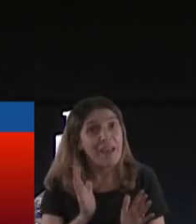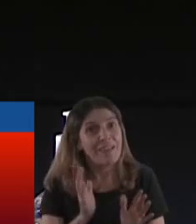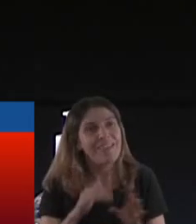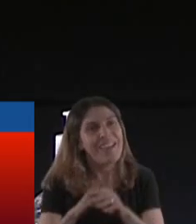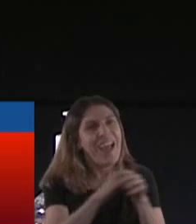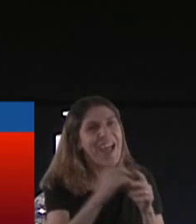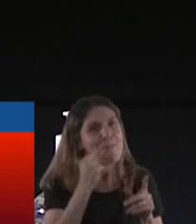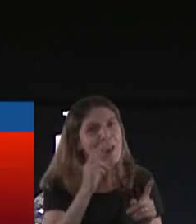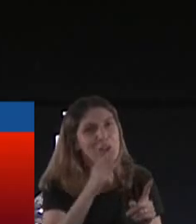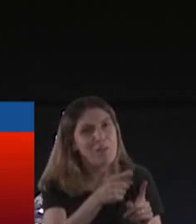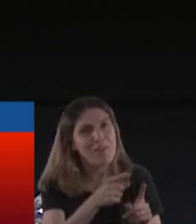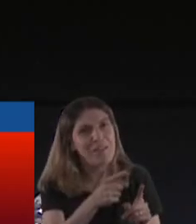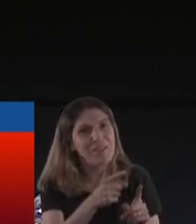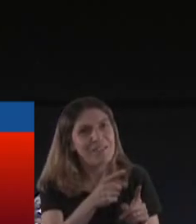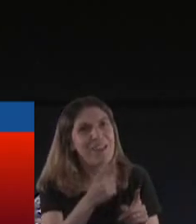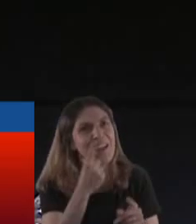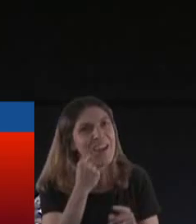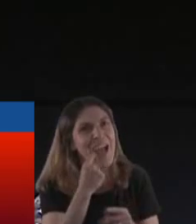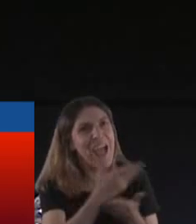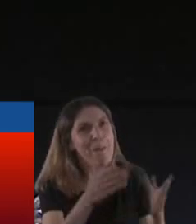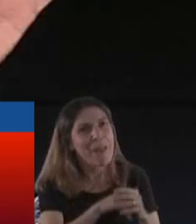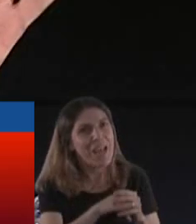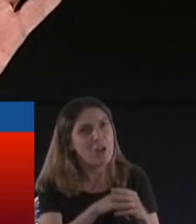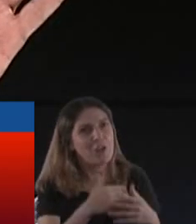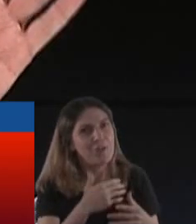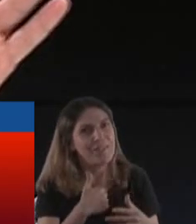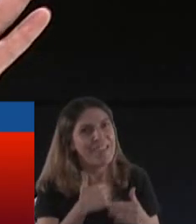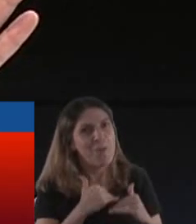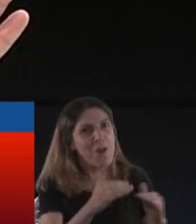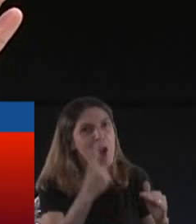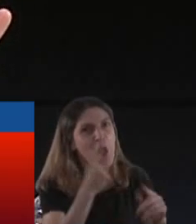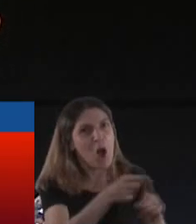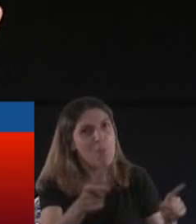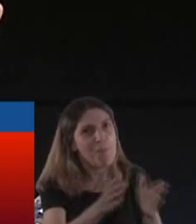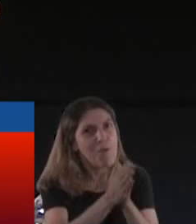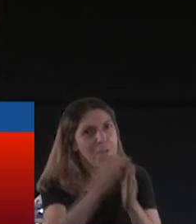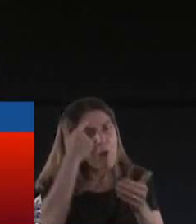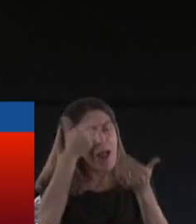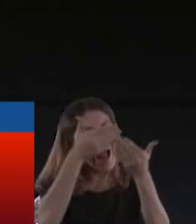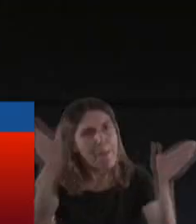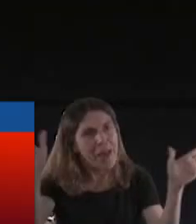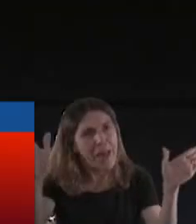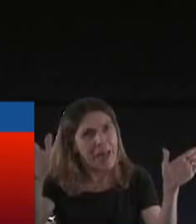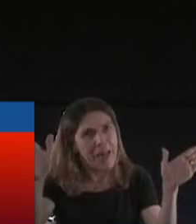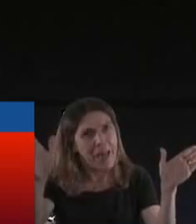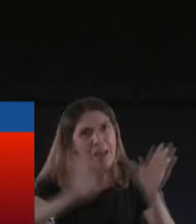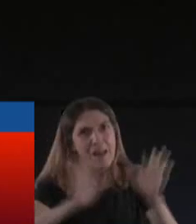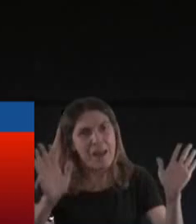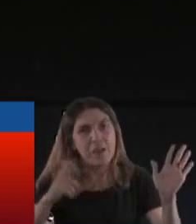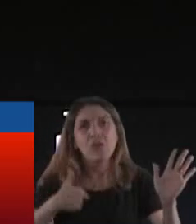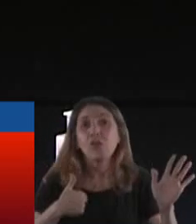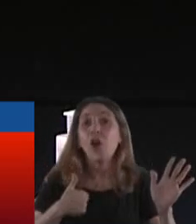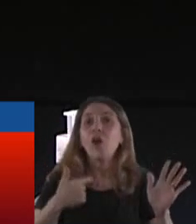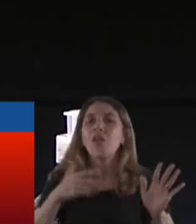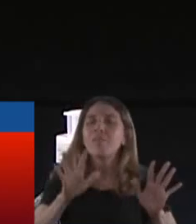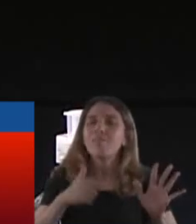amigos, amigas de mi sexo, que por favor abramos la cabeza de una vez y para siempre. Yo he tenido que